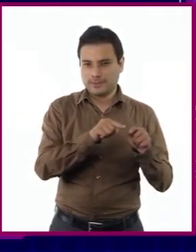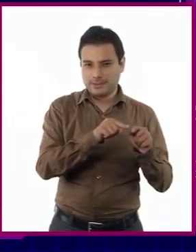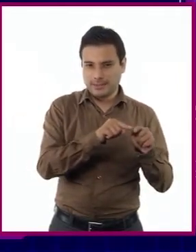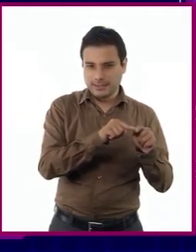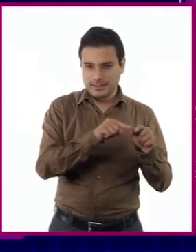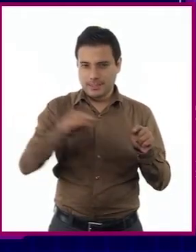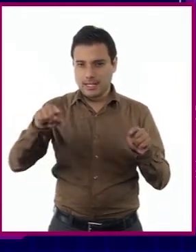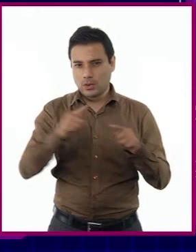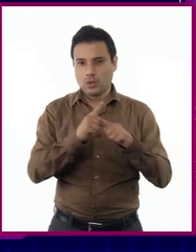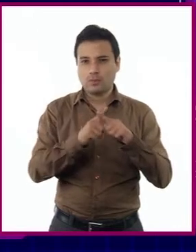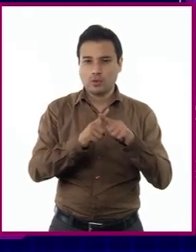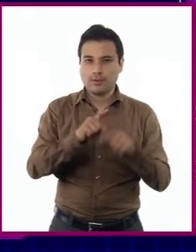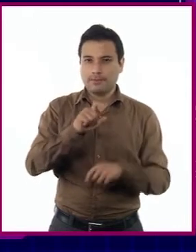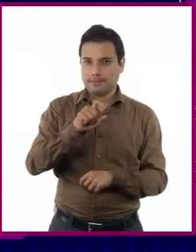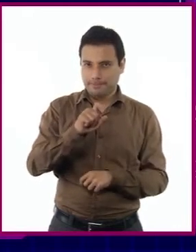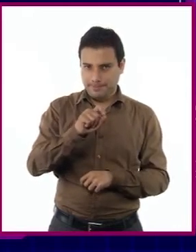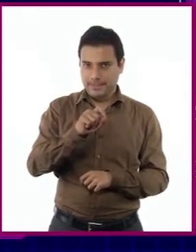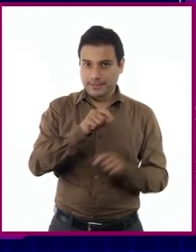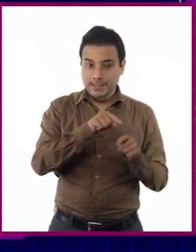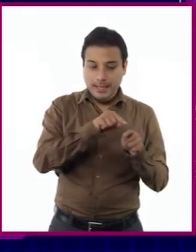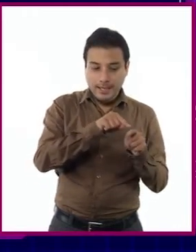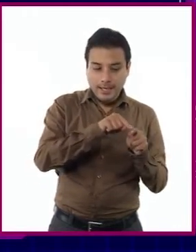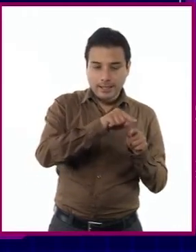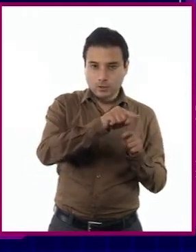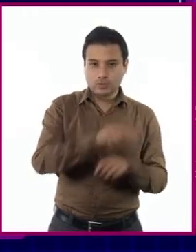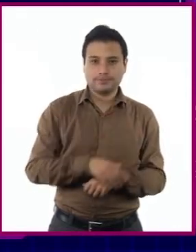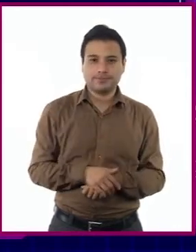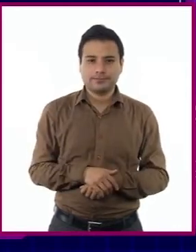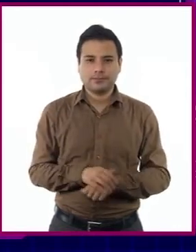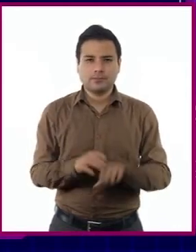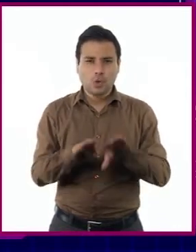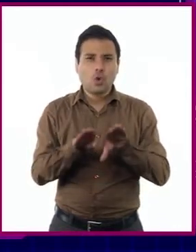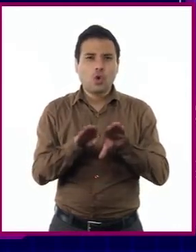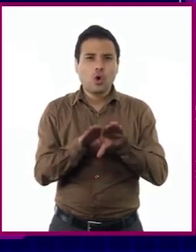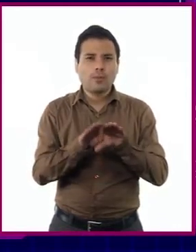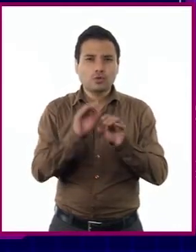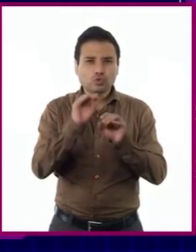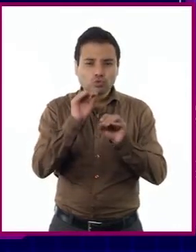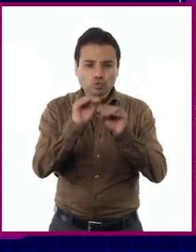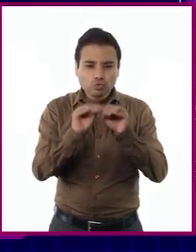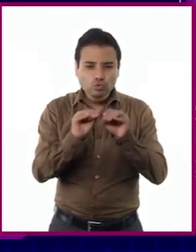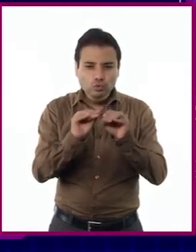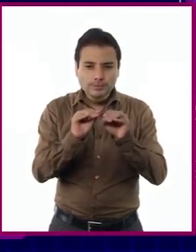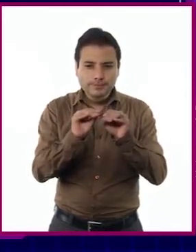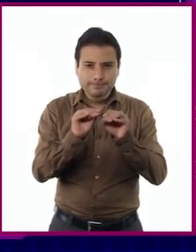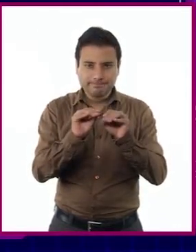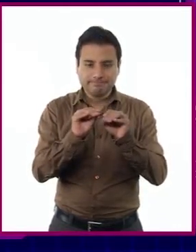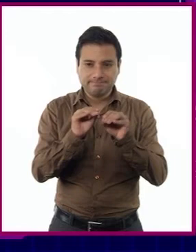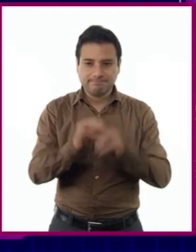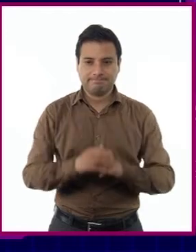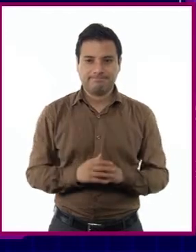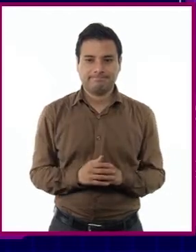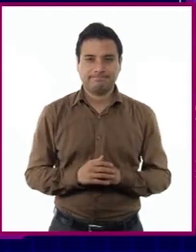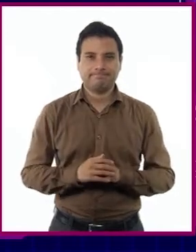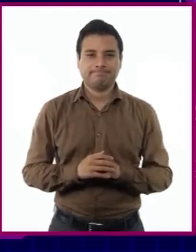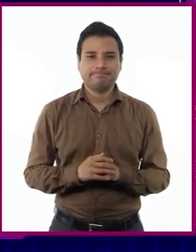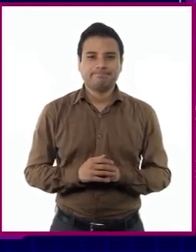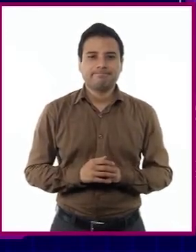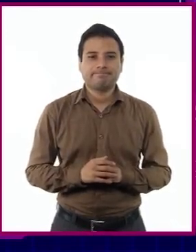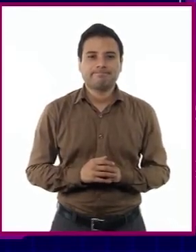ancho uno de los tubos se construye al pegar los lados más cortos de una de las láminas rectangulares